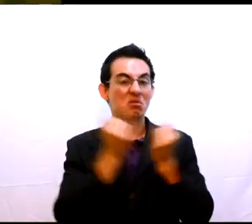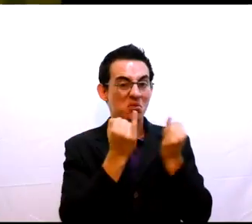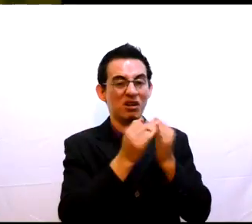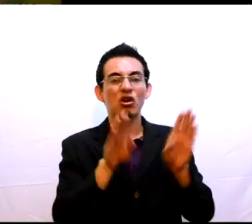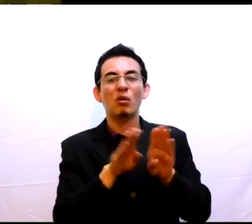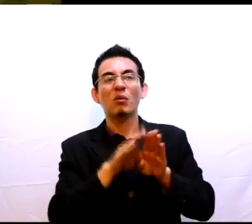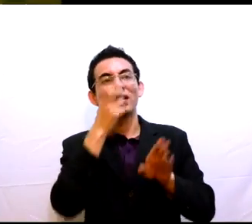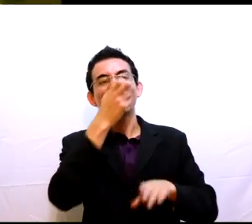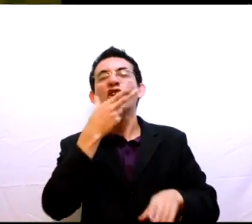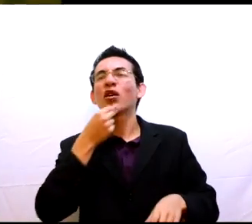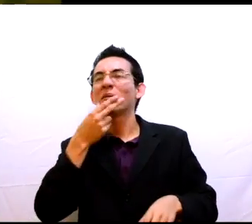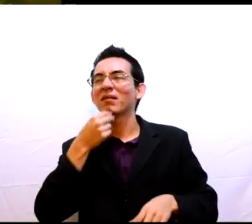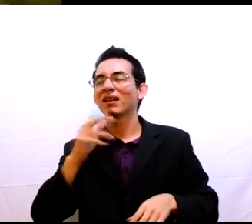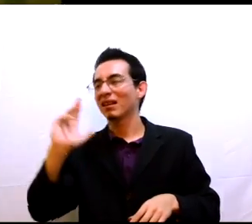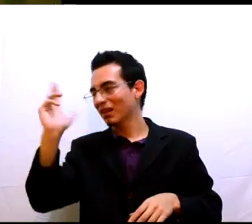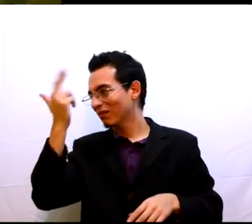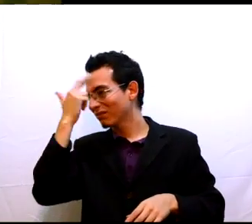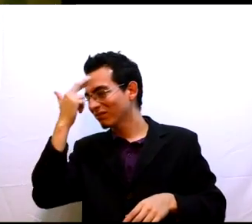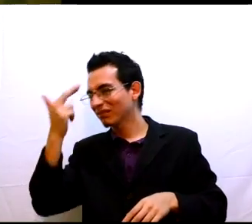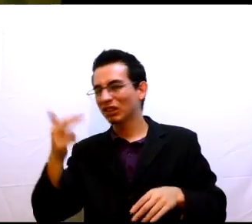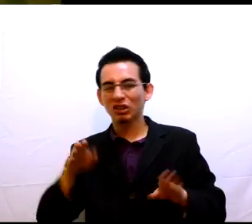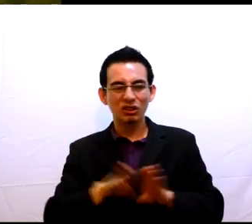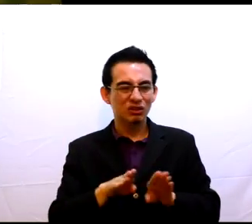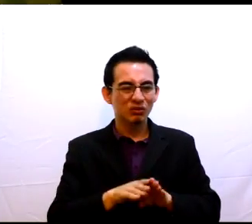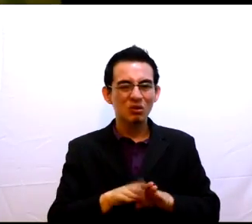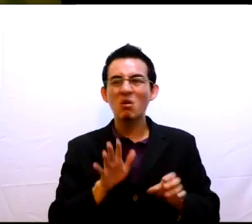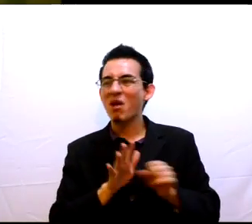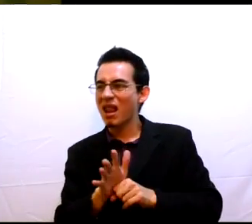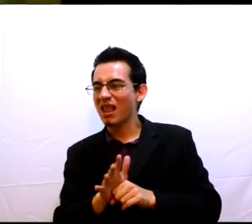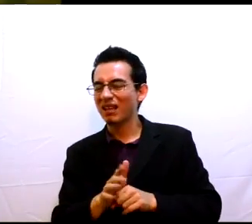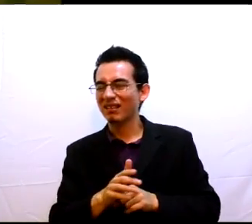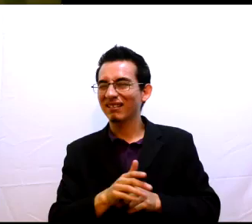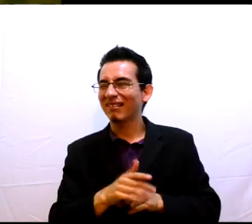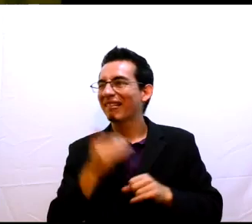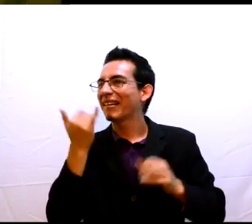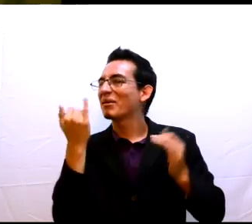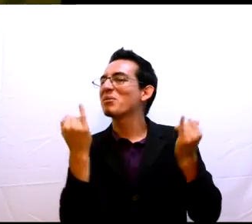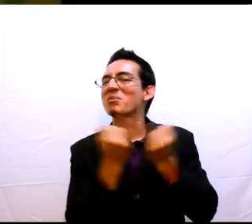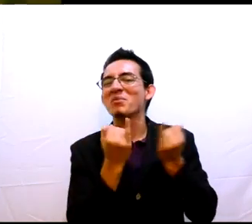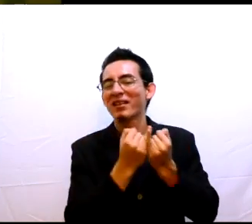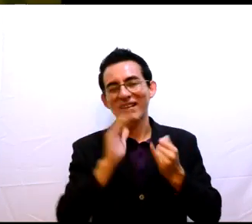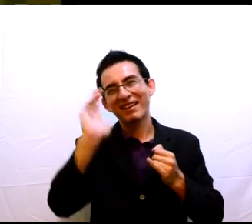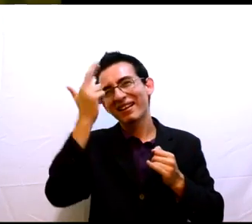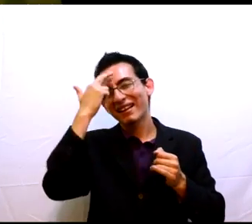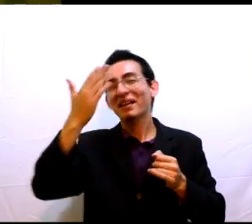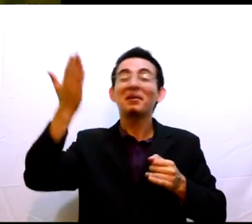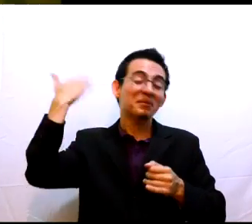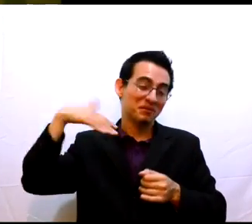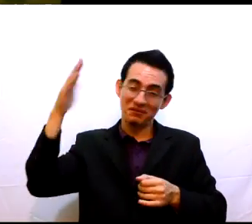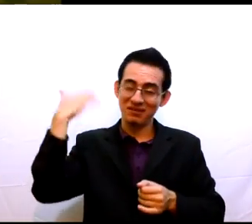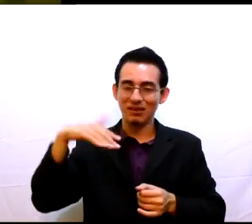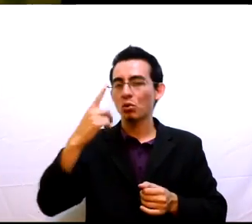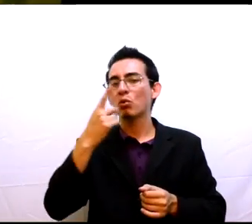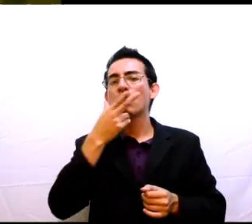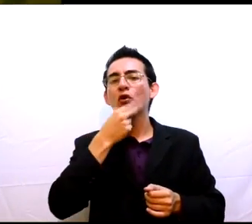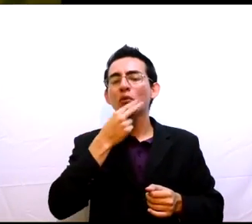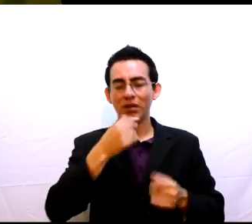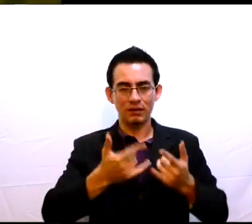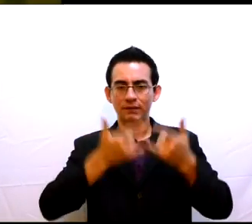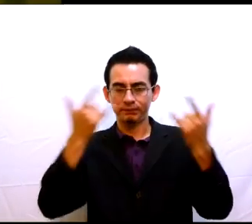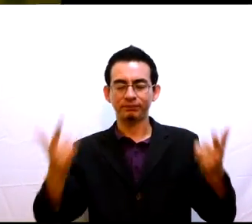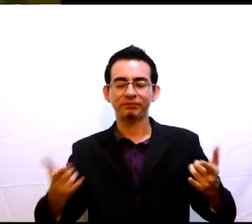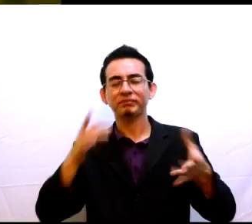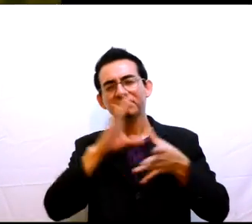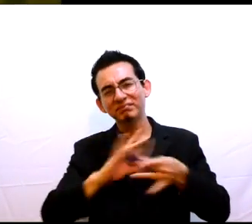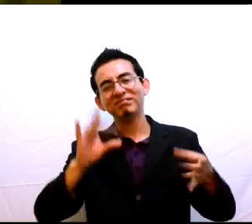hombre que hay siempre que lo recuerdo me dan náuseas esto sucedió en la iglesia donde yo nací está hace muchos años lo